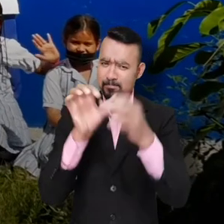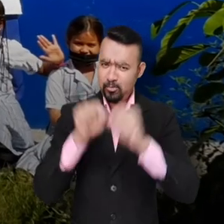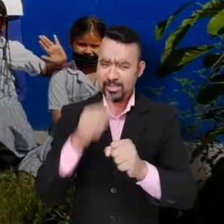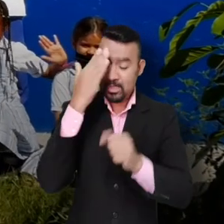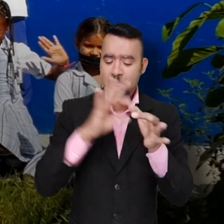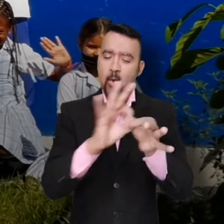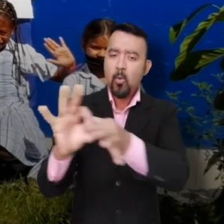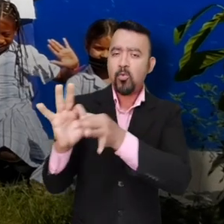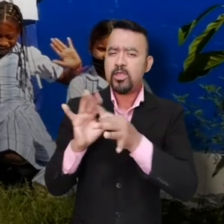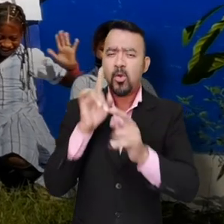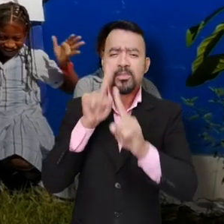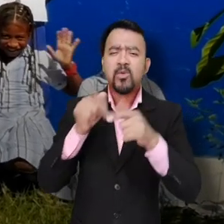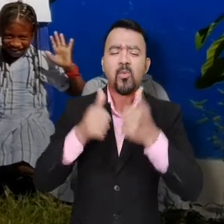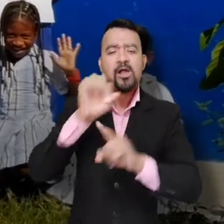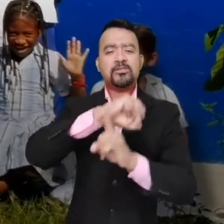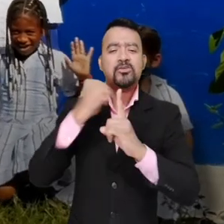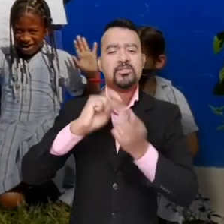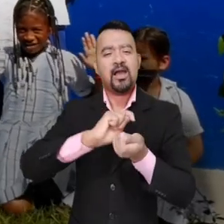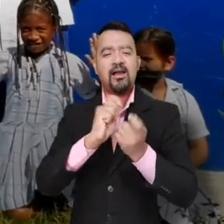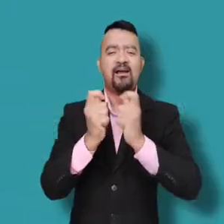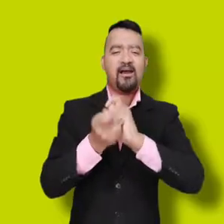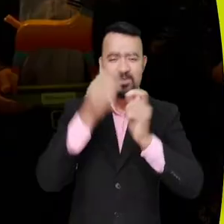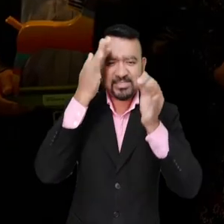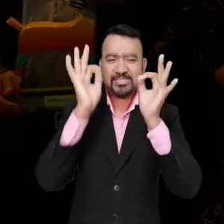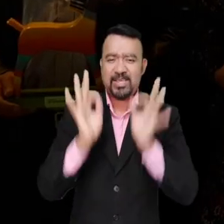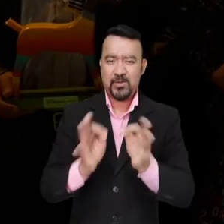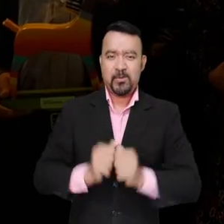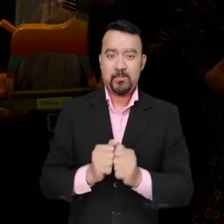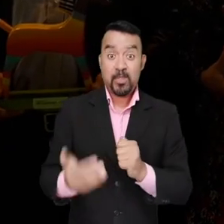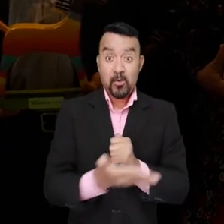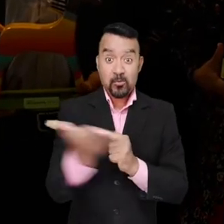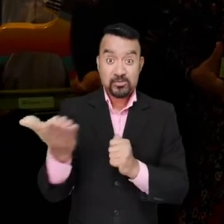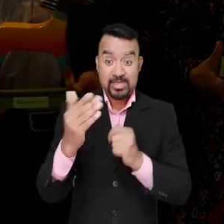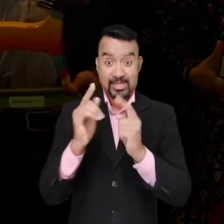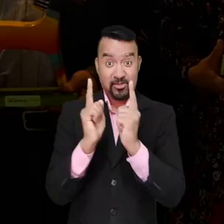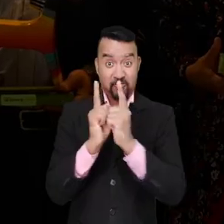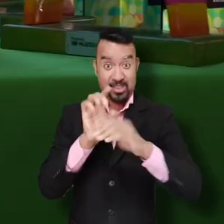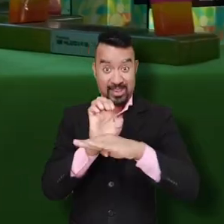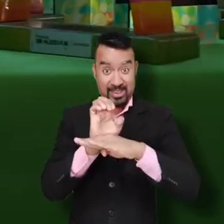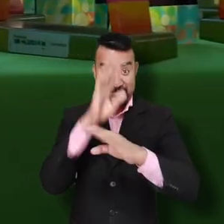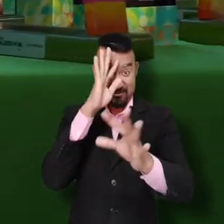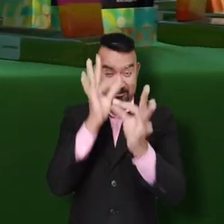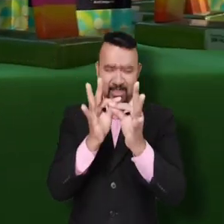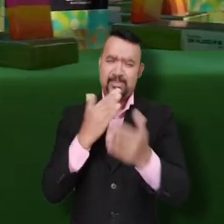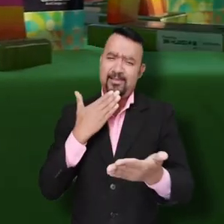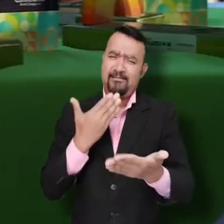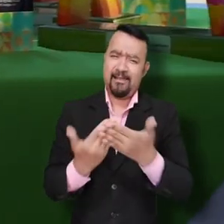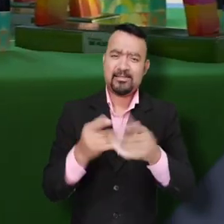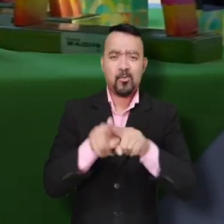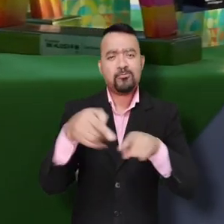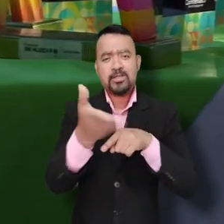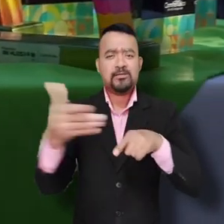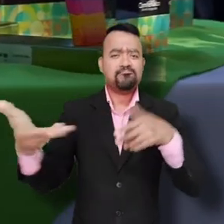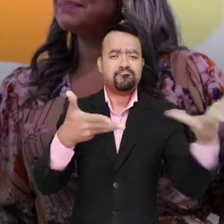por fortalecerla y por aportarnos con su experiencia cada día. Celebramos nuestros 65 años y la quinta versión de los